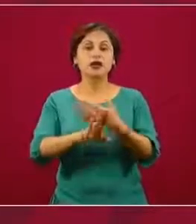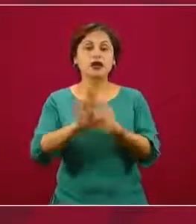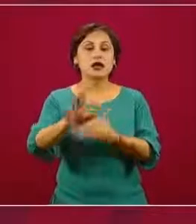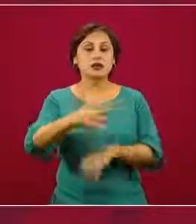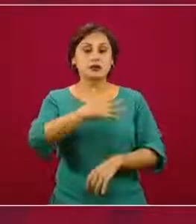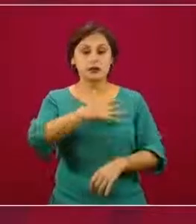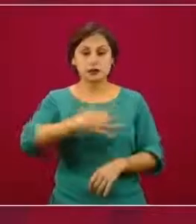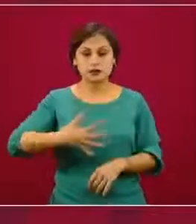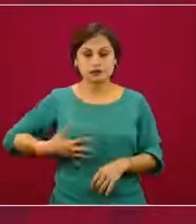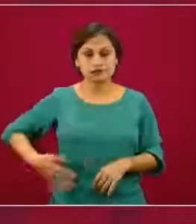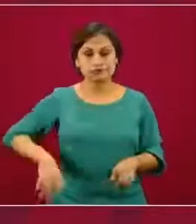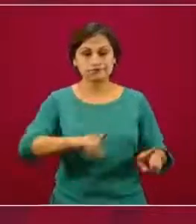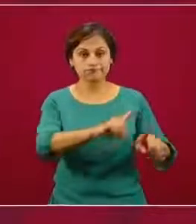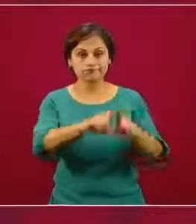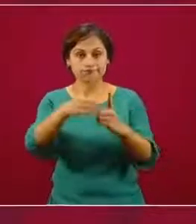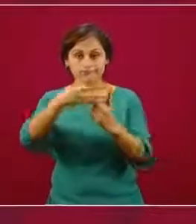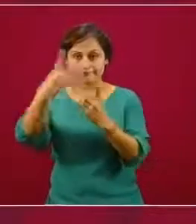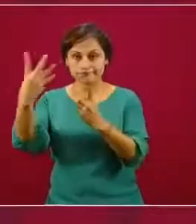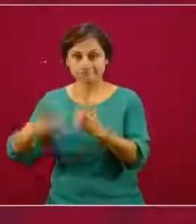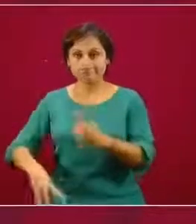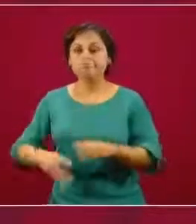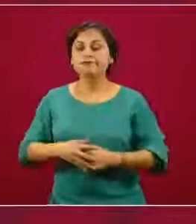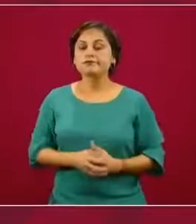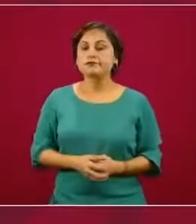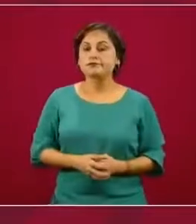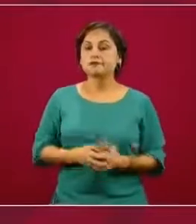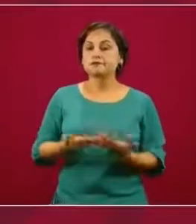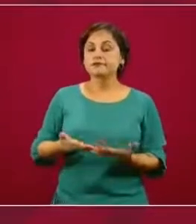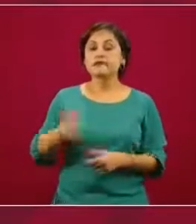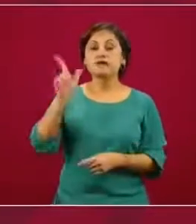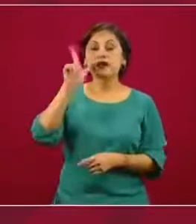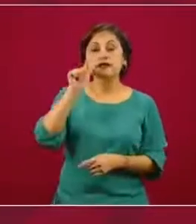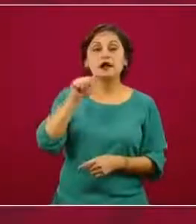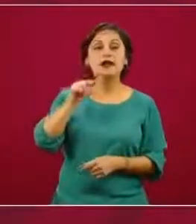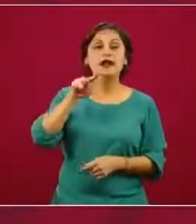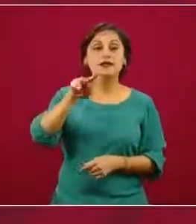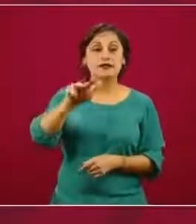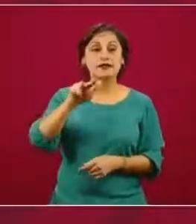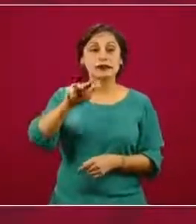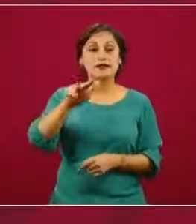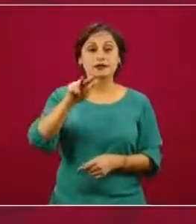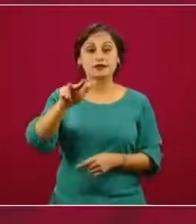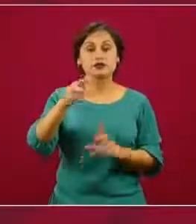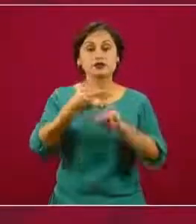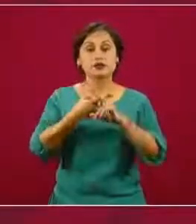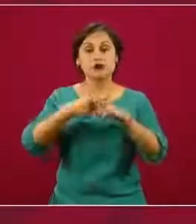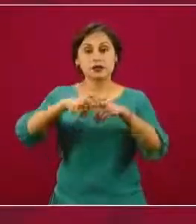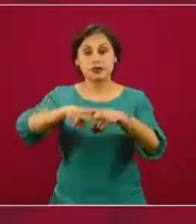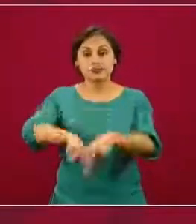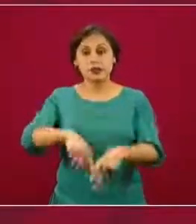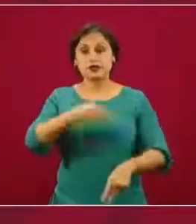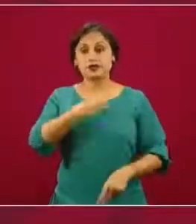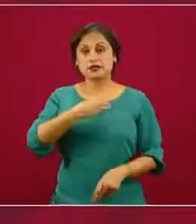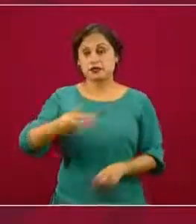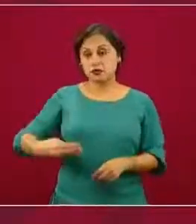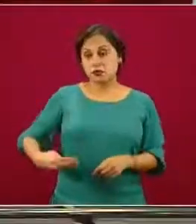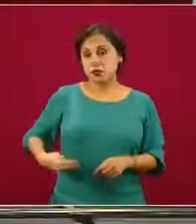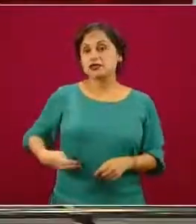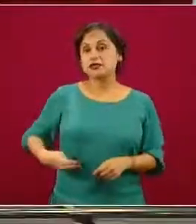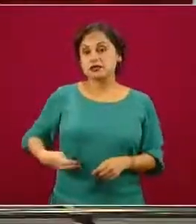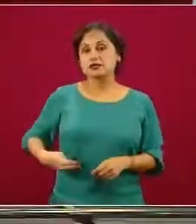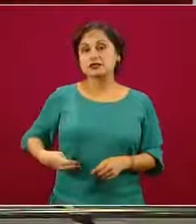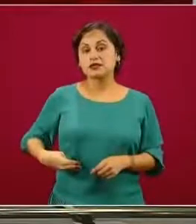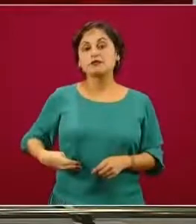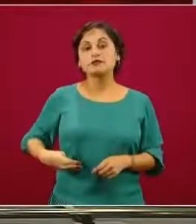bifobia, que mañana 18 es el día en que está contemplado que inicien actividades los municipios de La Esperanza, municipios con baja o